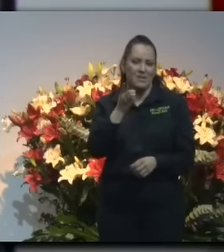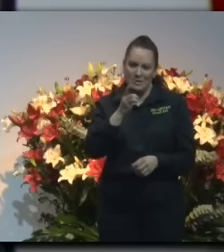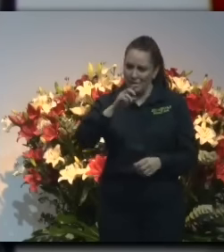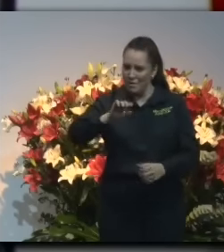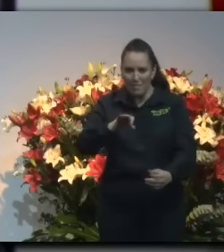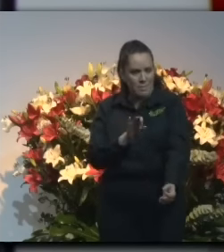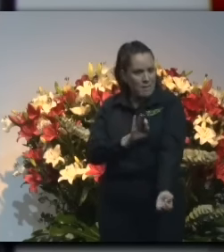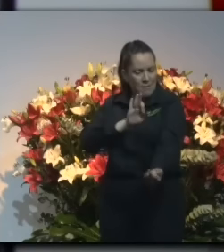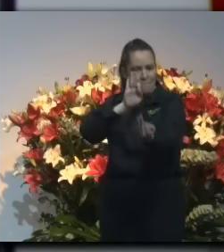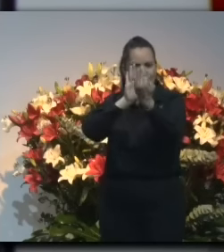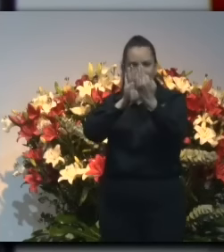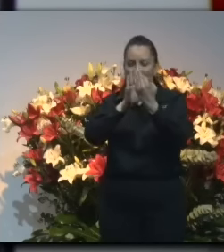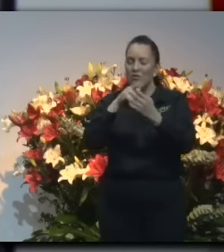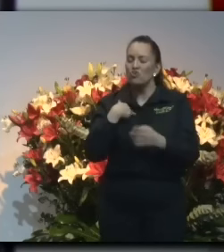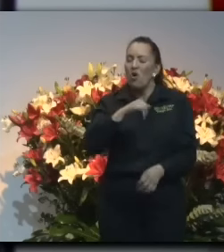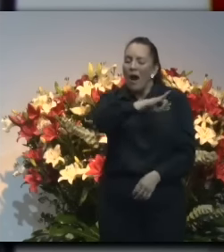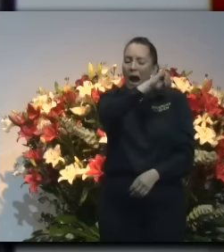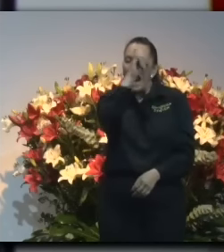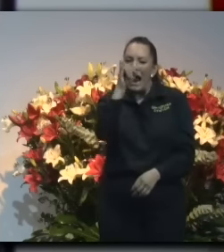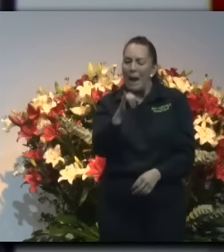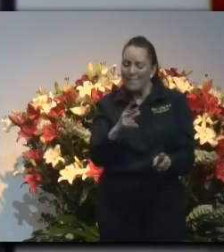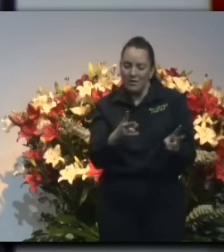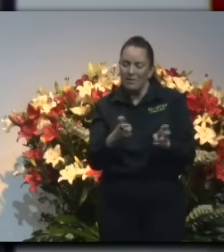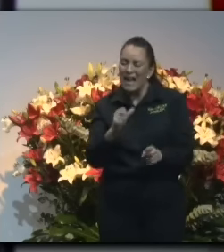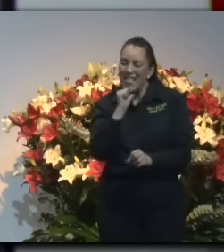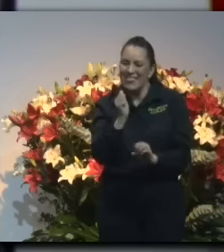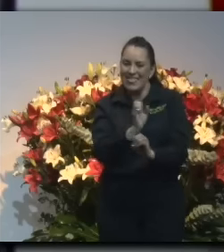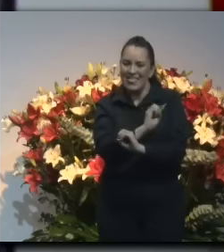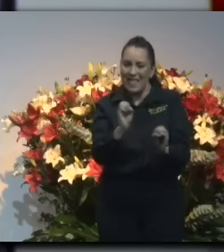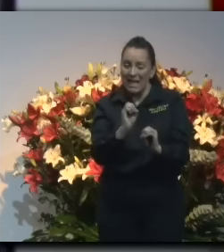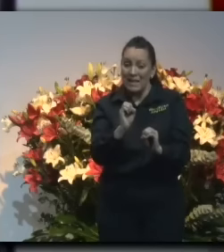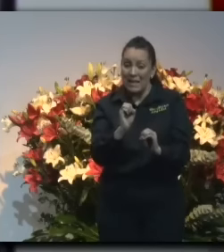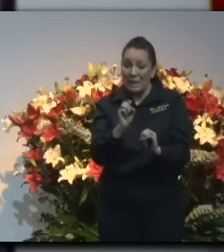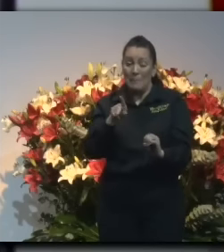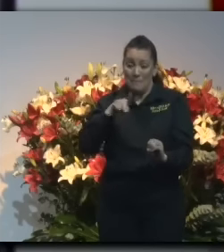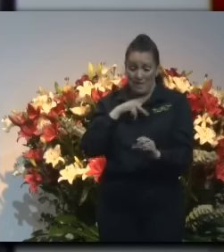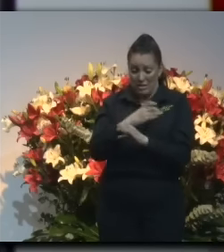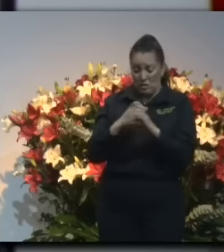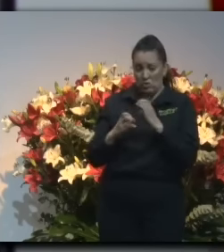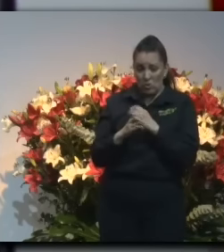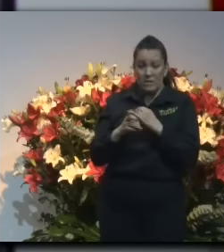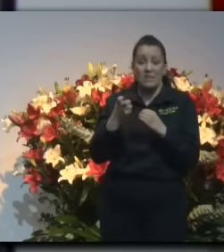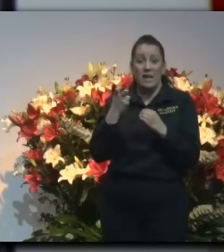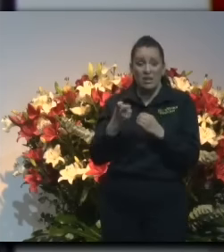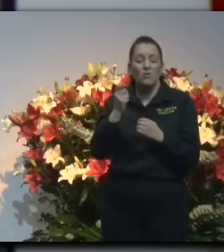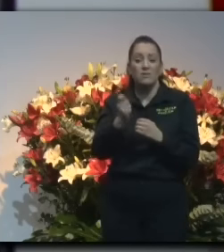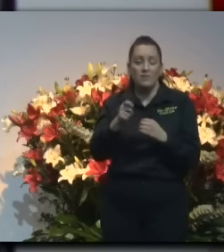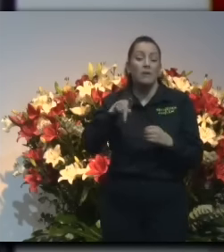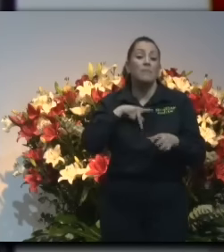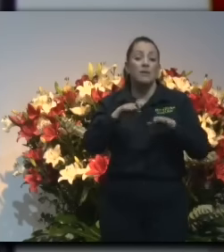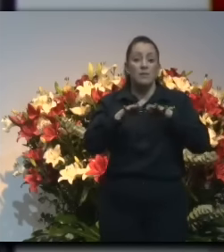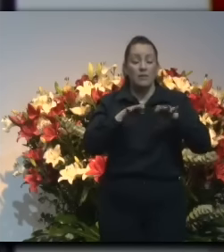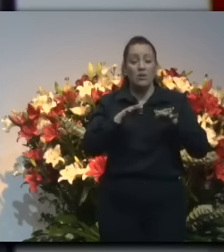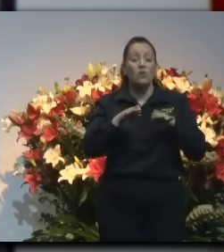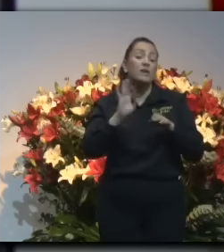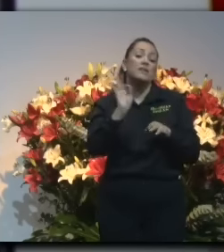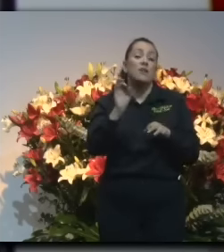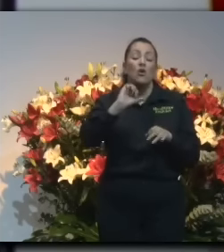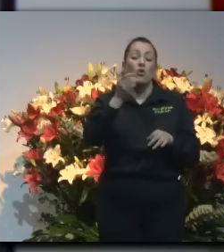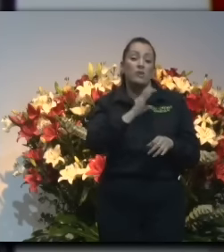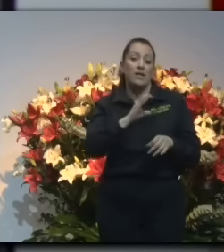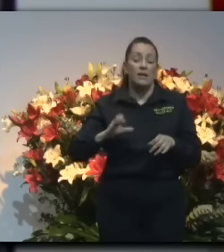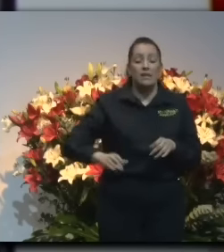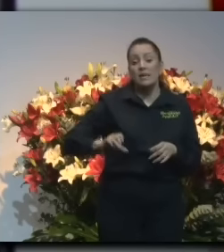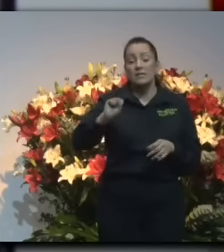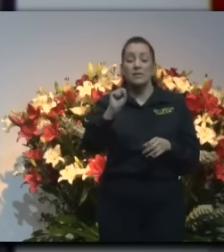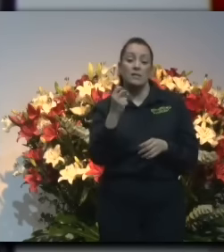ojos que nunca me he robado un centavo, que lo que tengo es producto de mi trabajo. Si la candidata de enfrente a sus 62 años vive en un